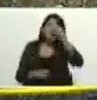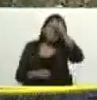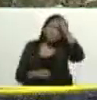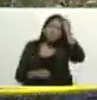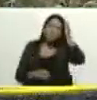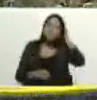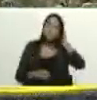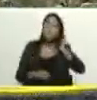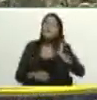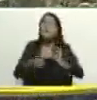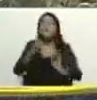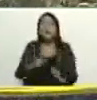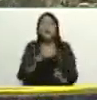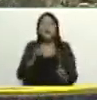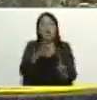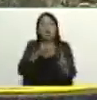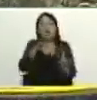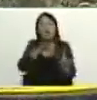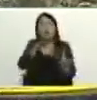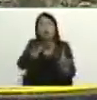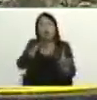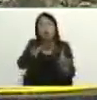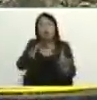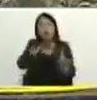Campañas de manipulación.